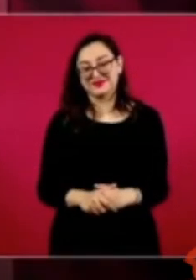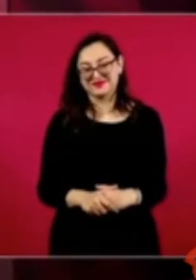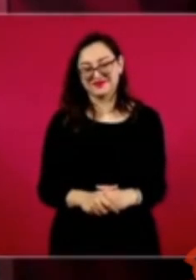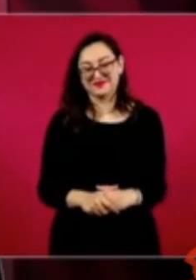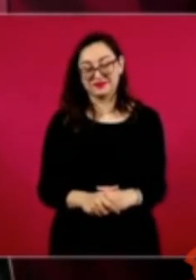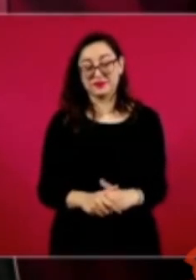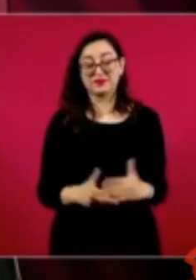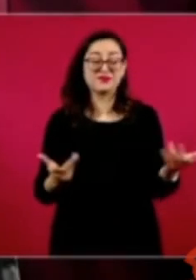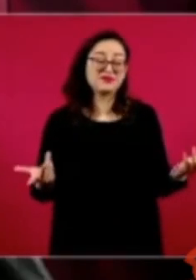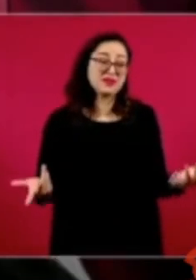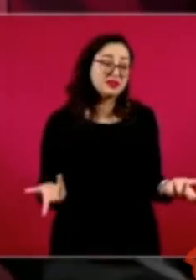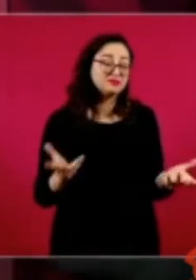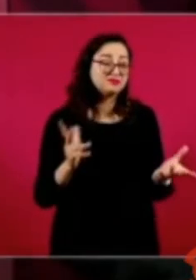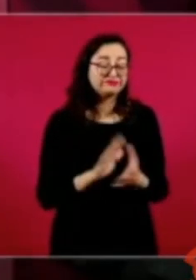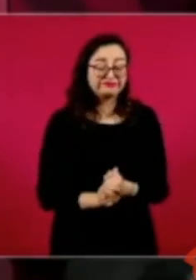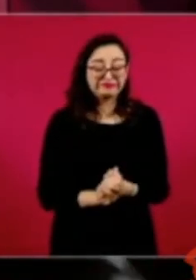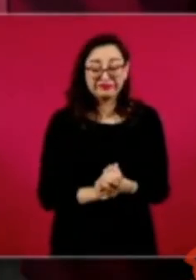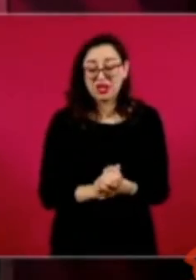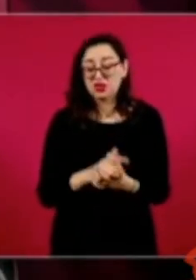Me lo piden y